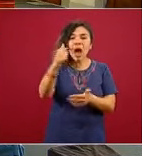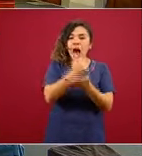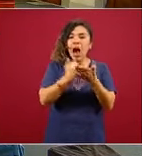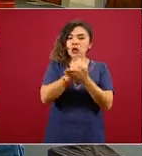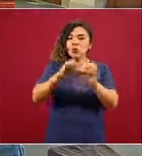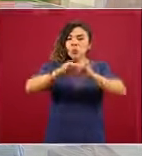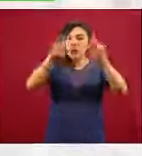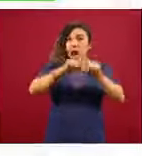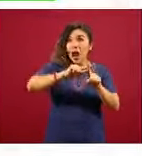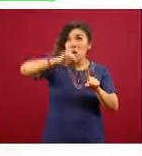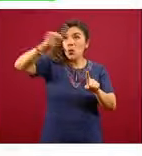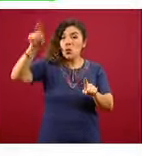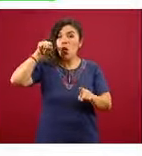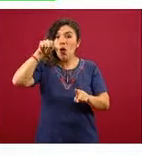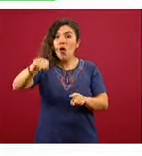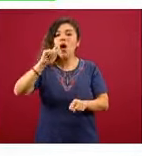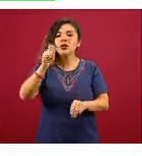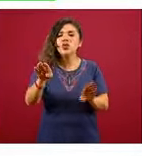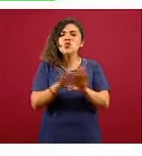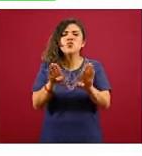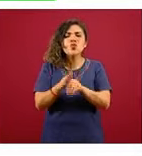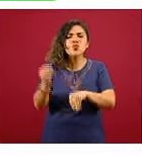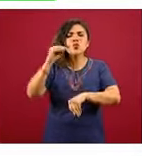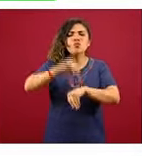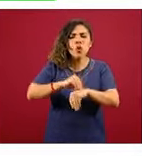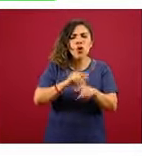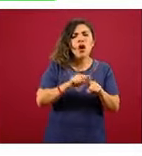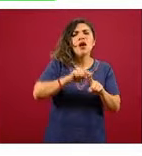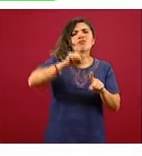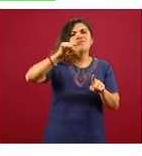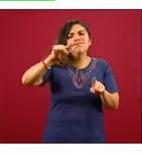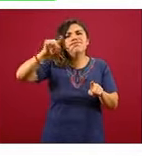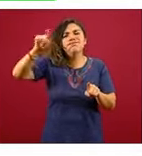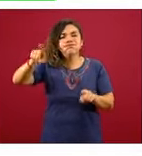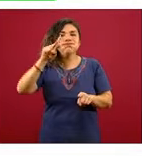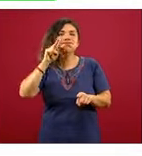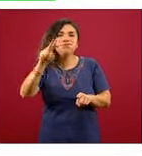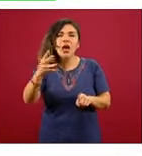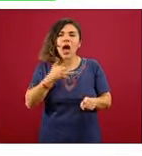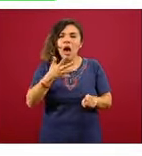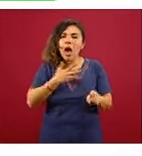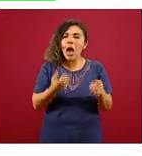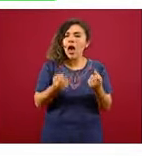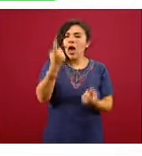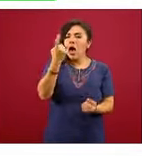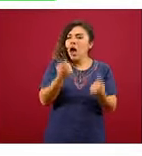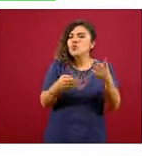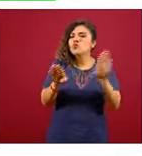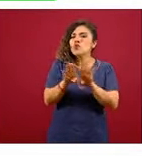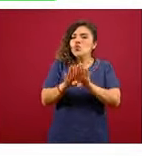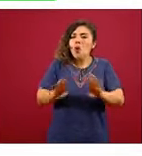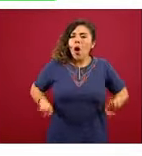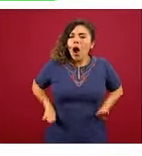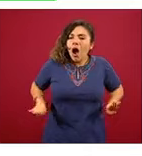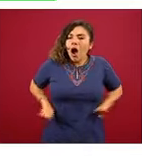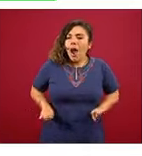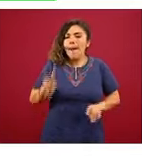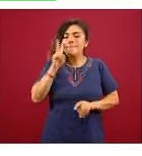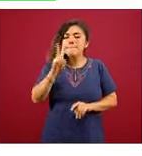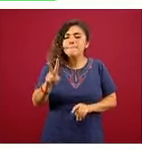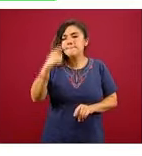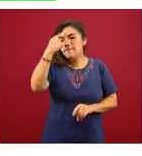arriba, es precisamente cómo se ha comportado esta curva y por lo tanto podemos ver algunas de sus tendencias de los